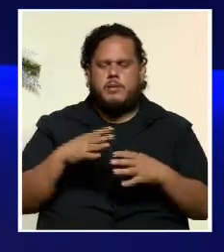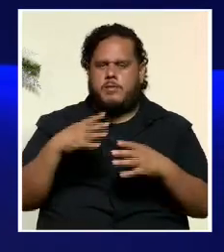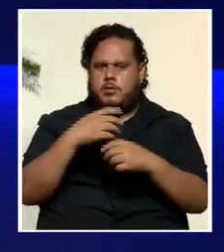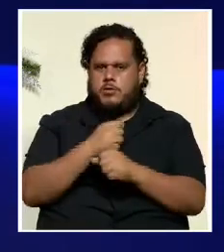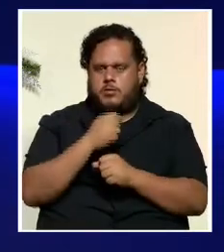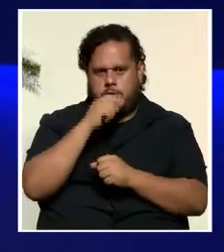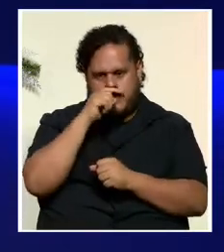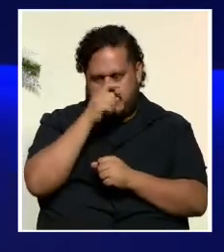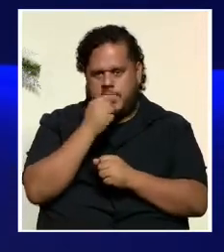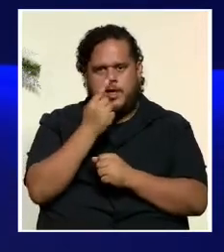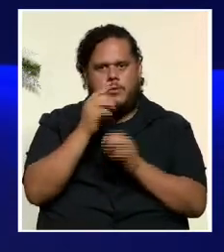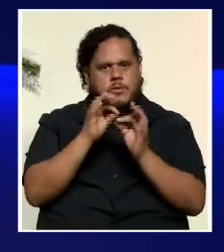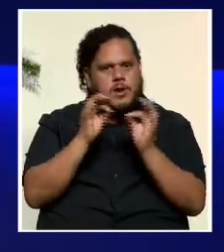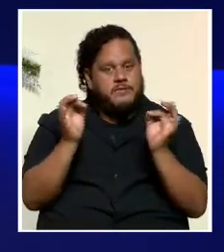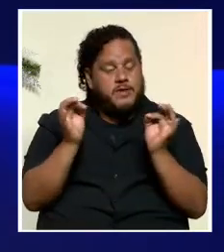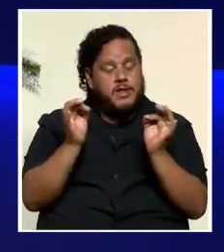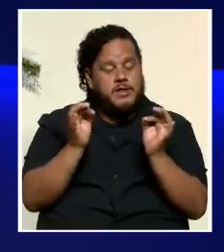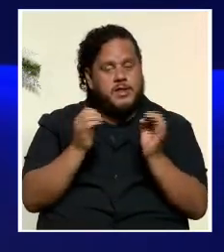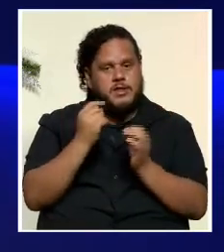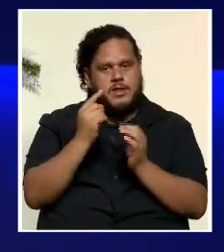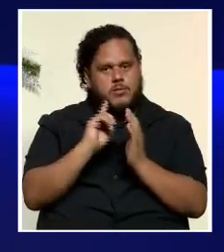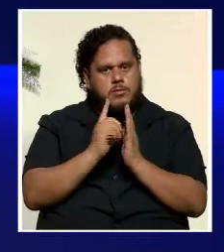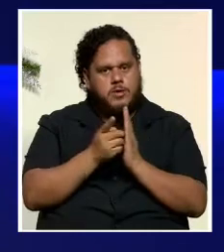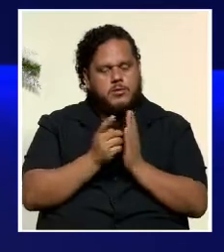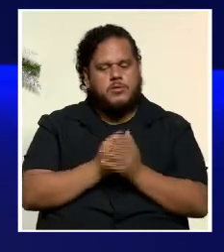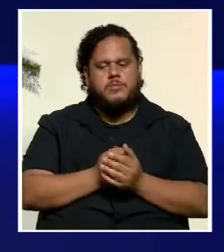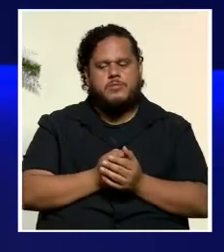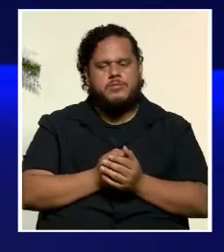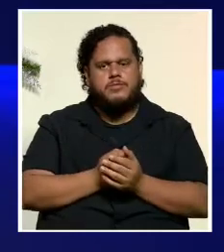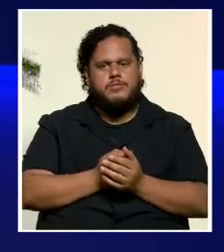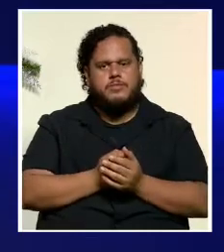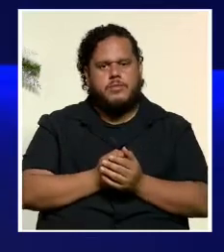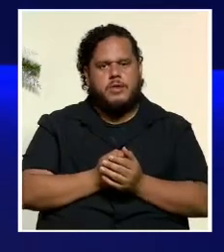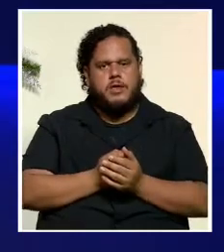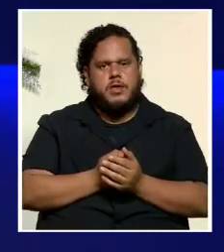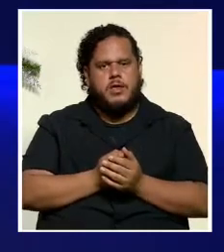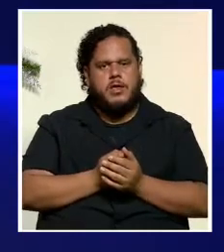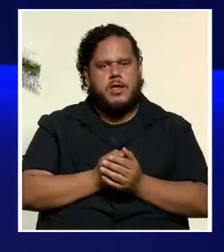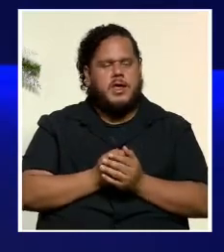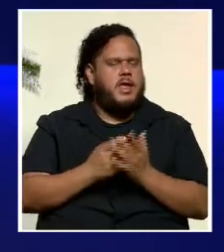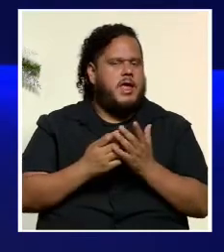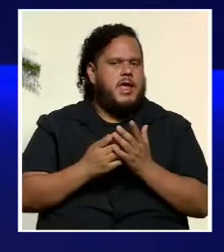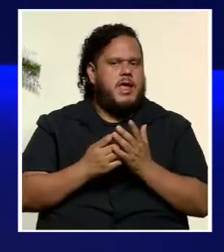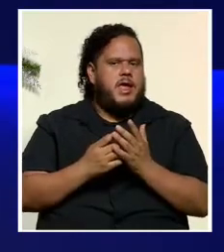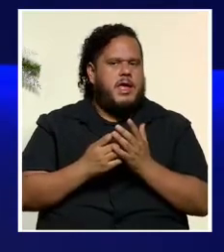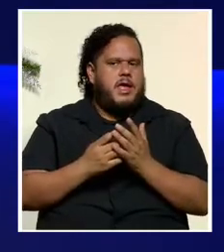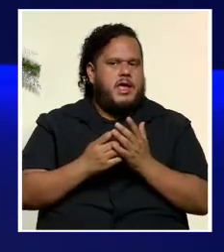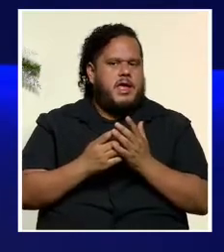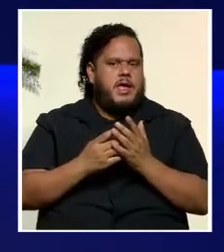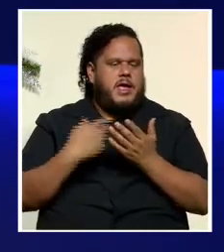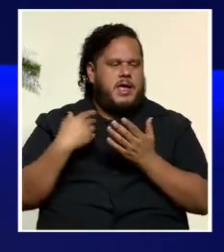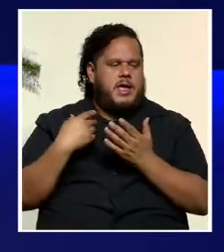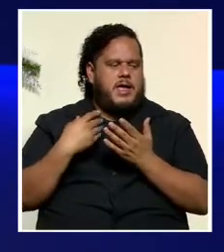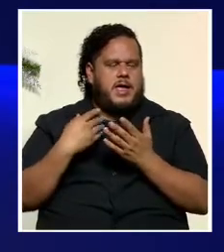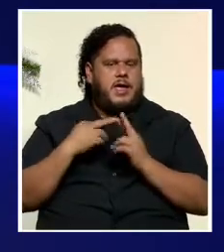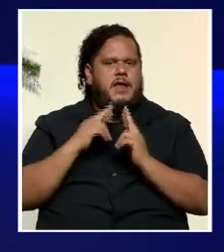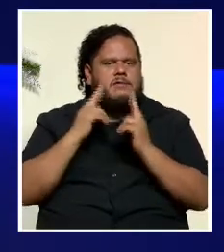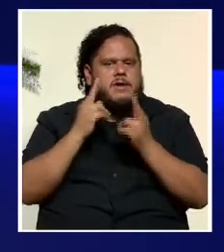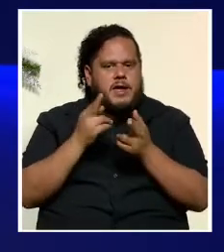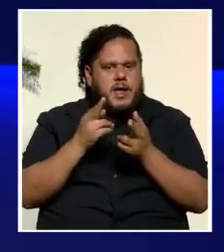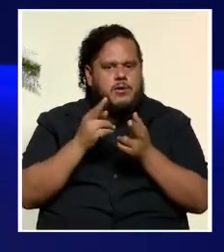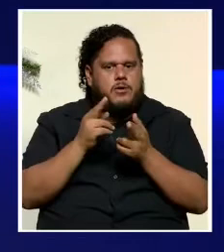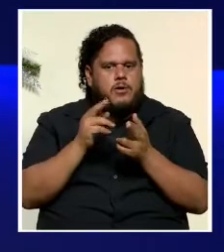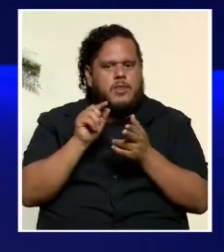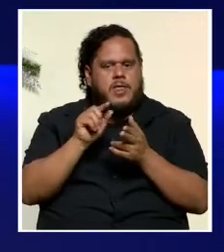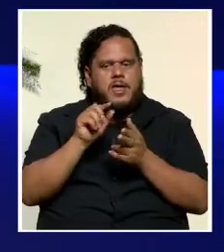a lo mejor en una frase de 1 minuto de duración, el legado de estos 32 años que usted vio en la sala,